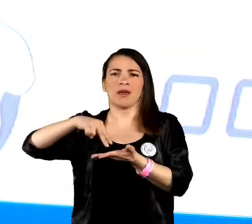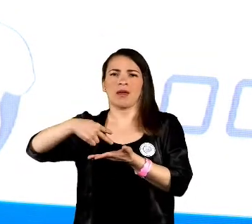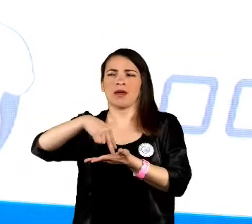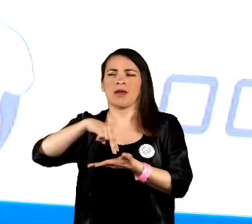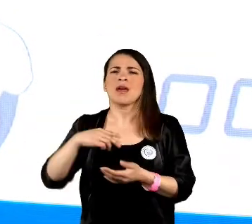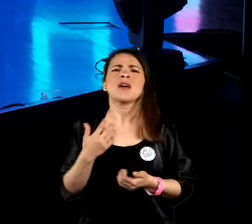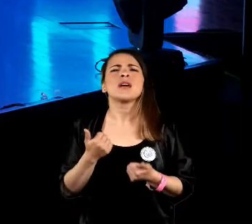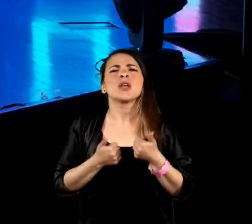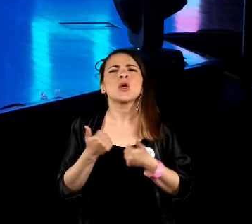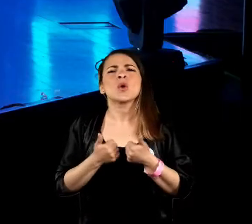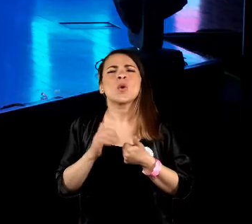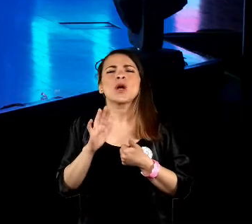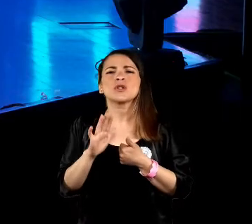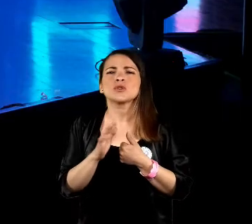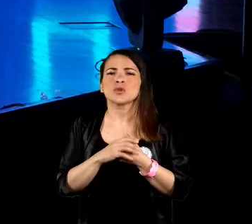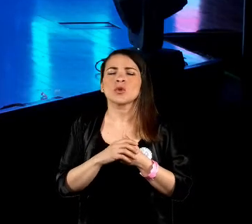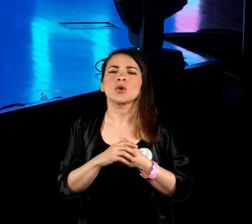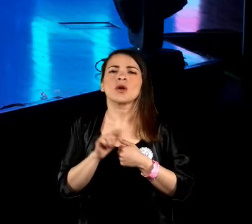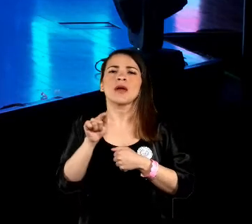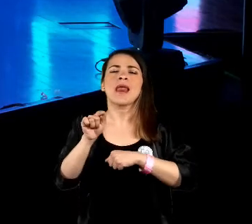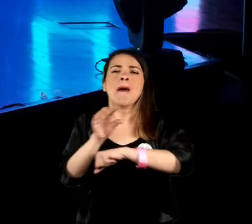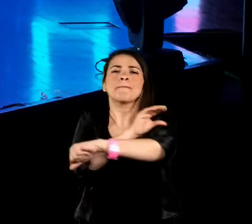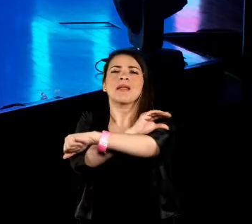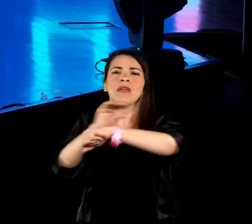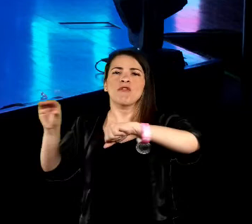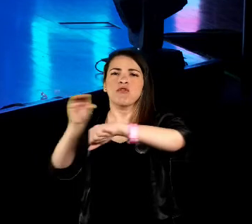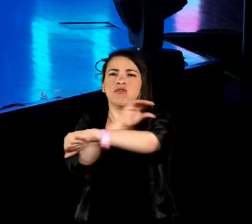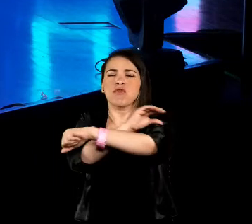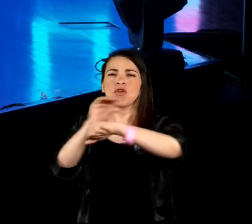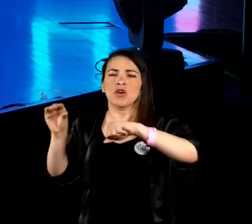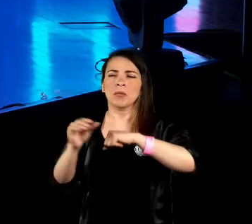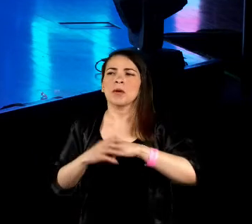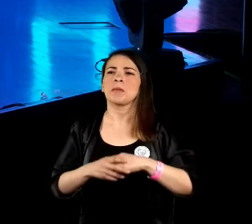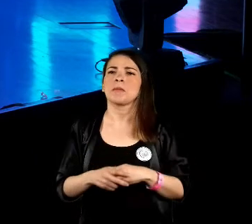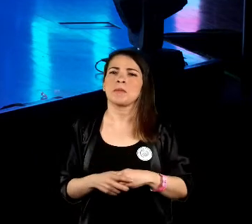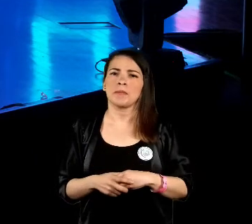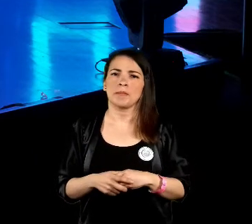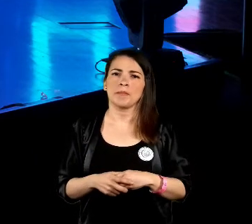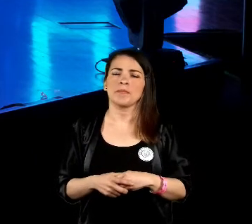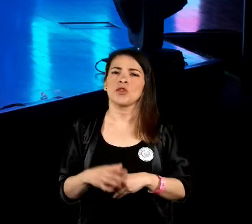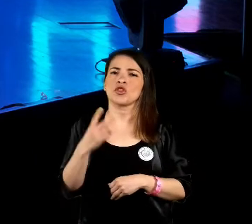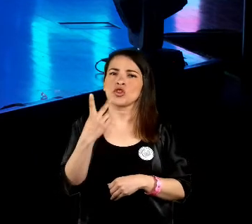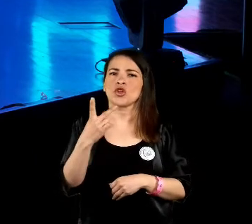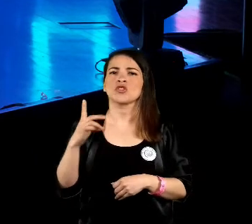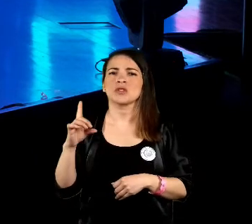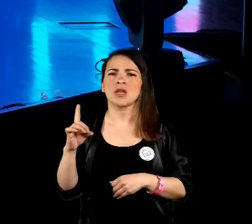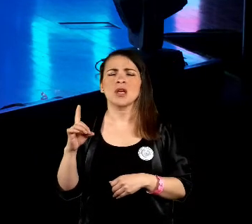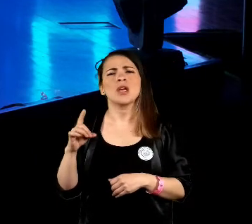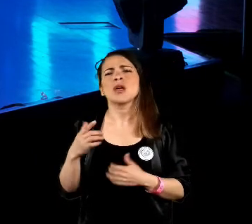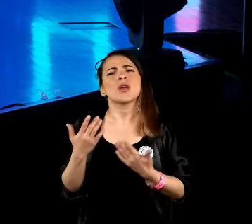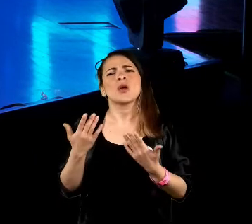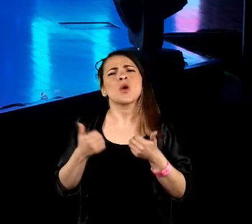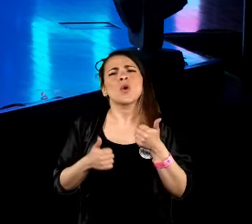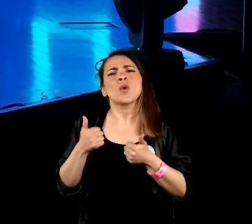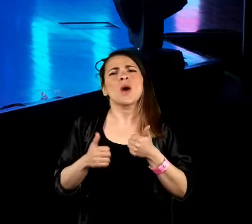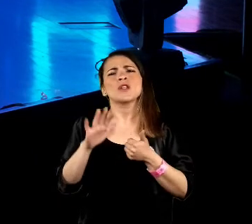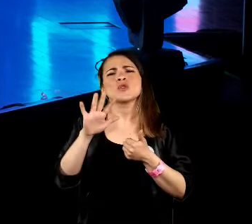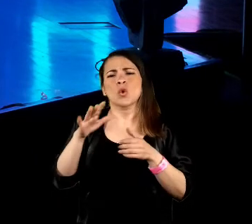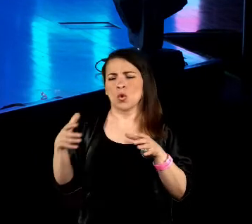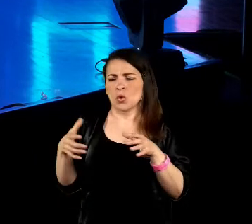mecánica qué plataformas hacia plataformas 12 2D qué tamaño de equipo tiene